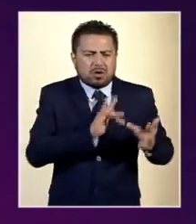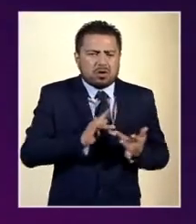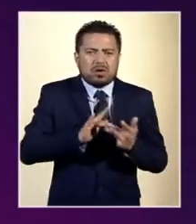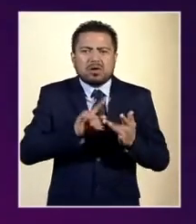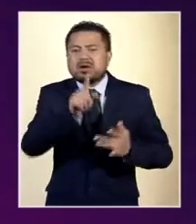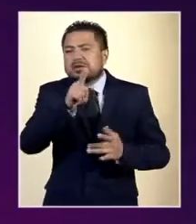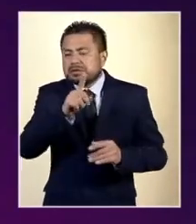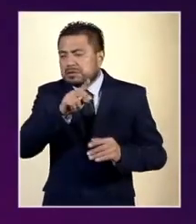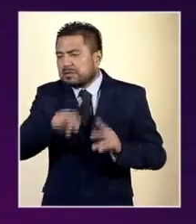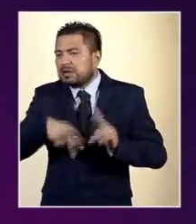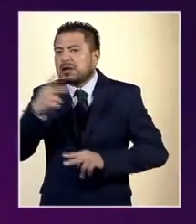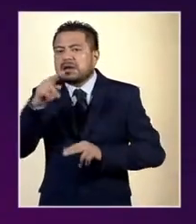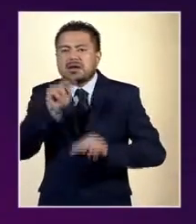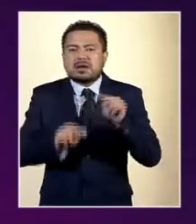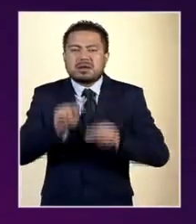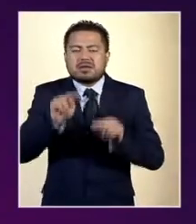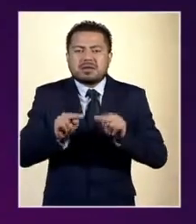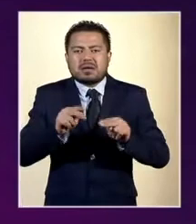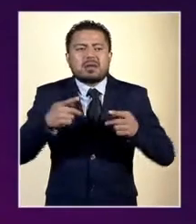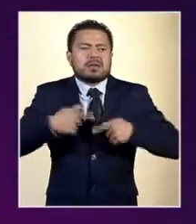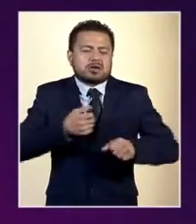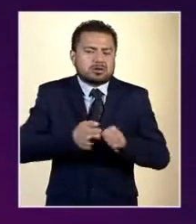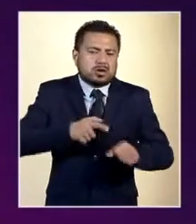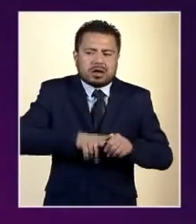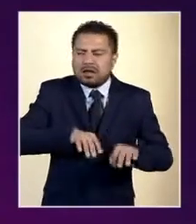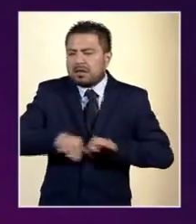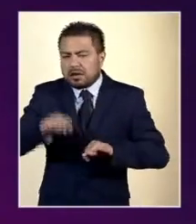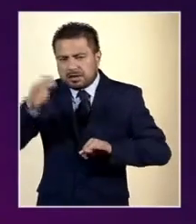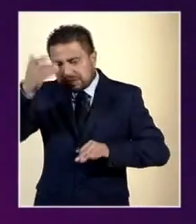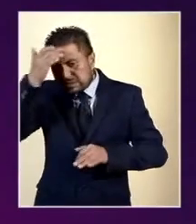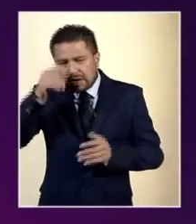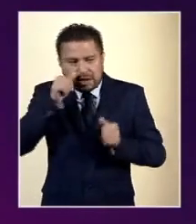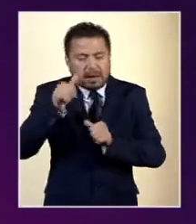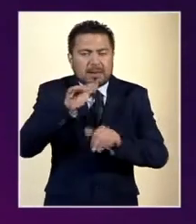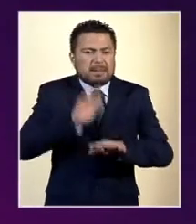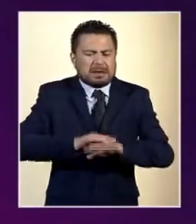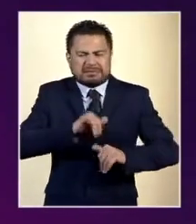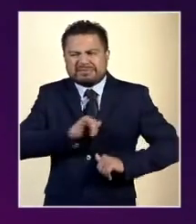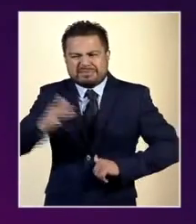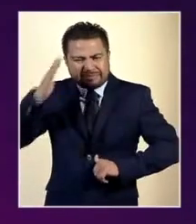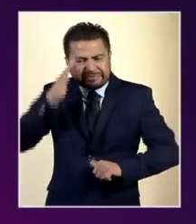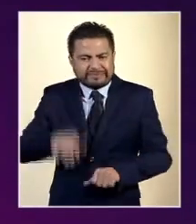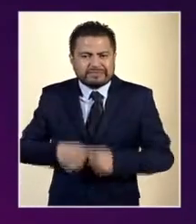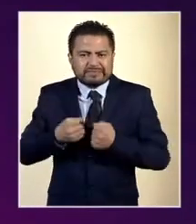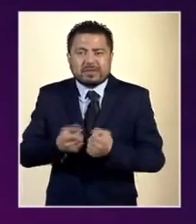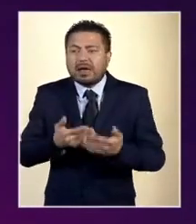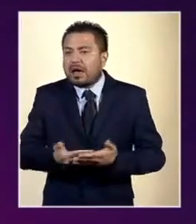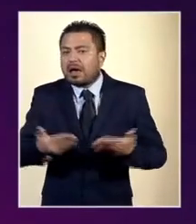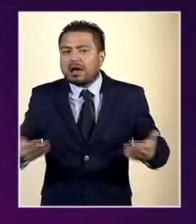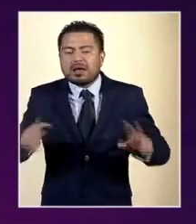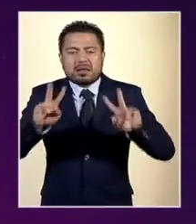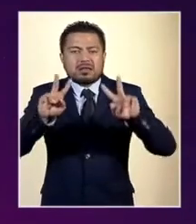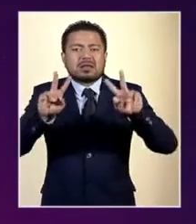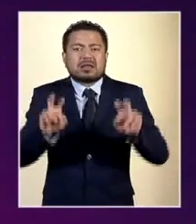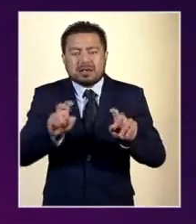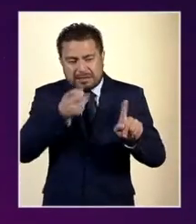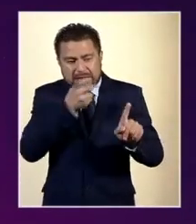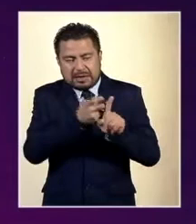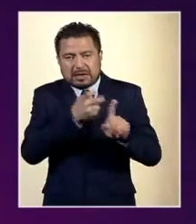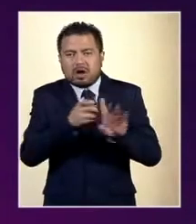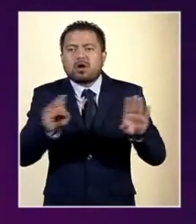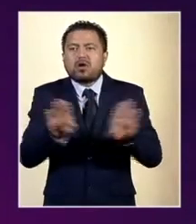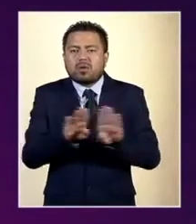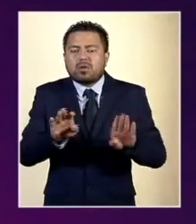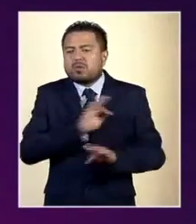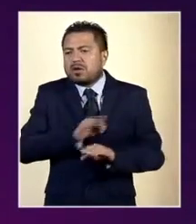si nos vamos a grandes niveles, la persona de trabajo social, las personas con ya cargos más fuertes. Entonces, pues el tema también ahí, el